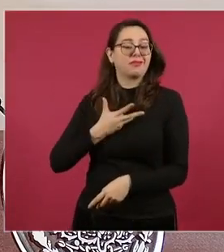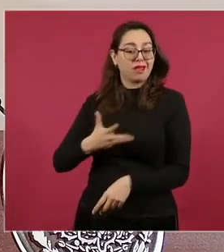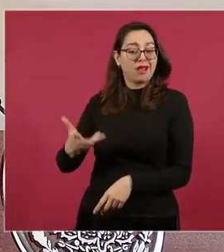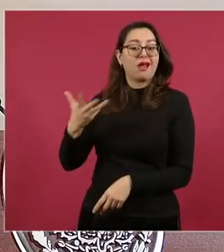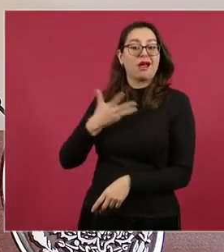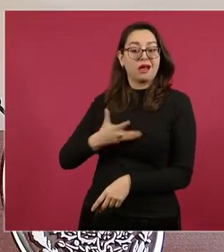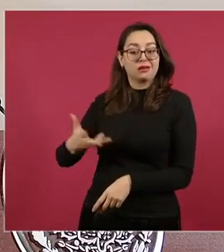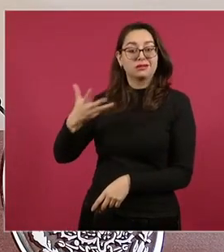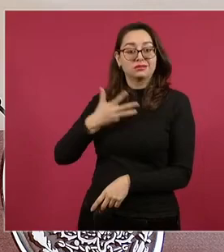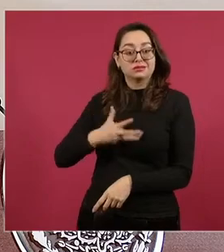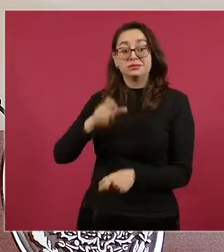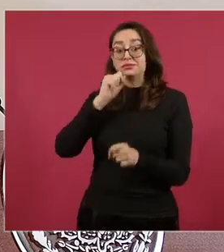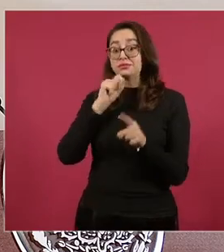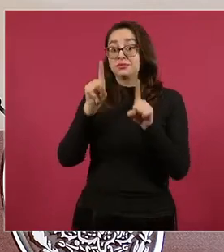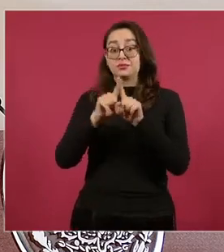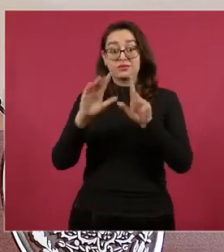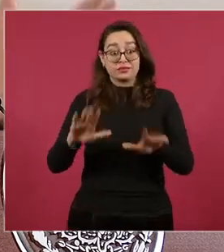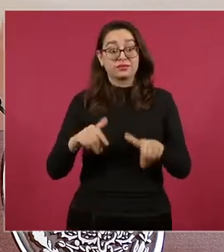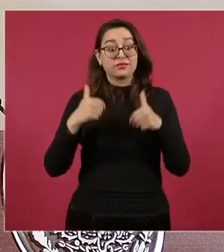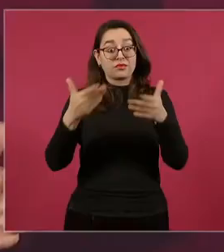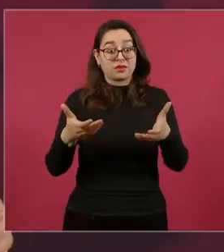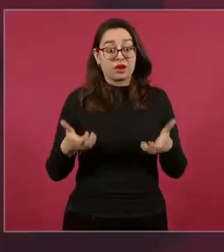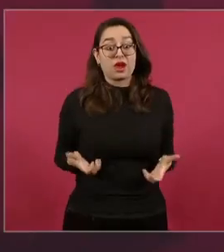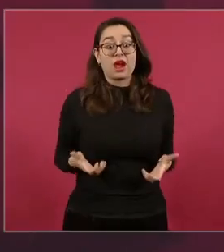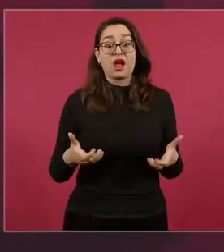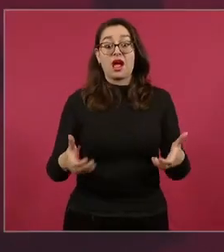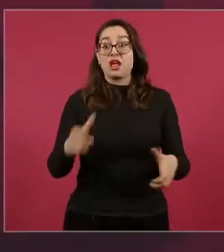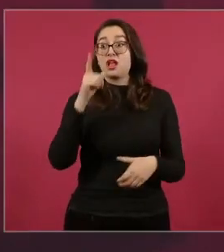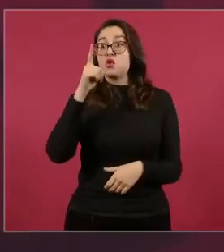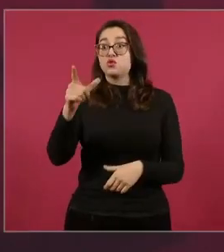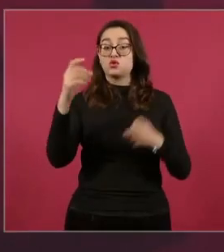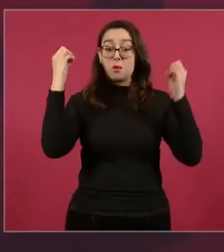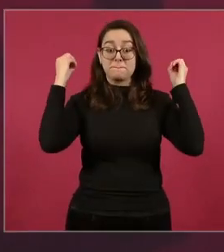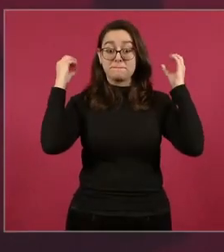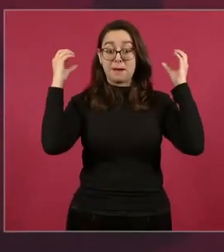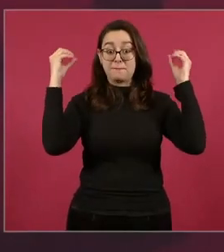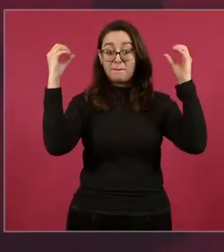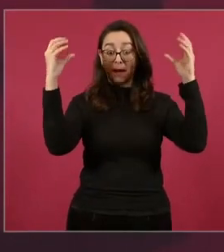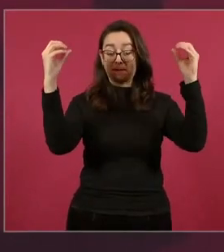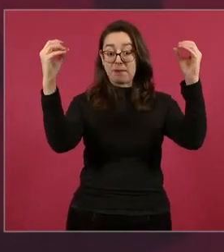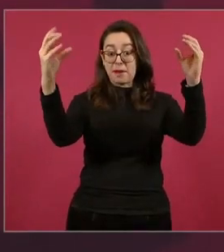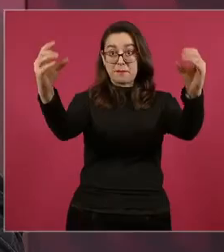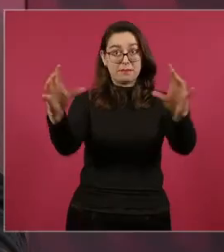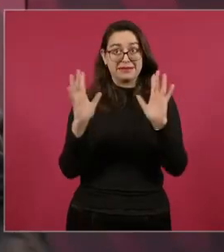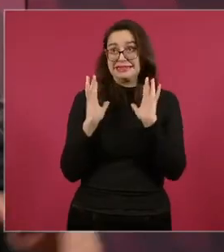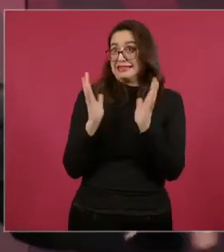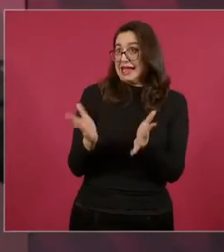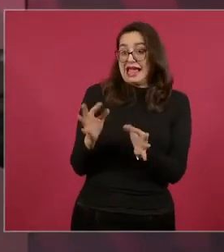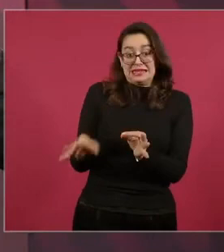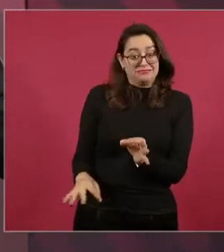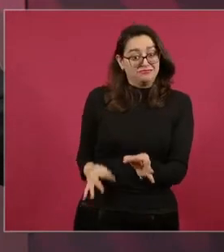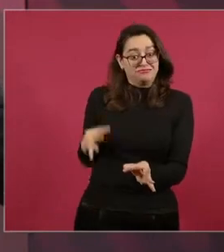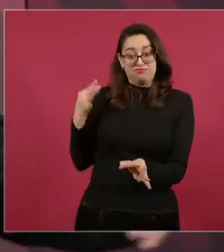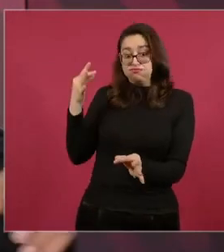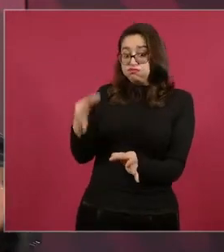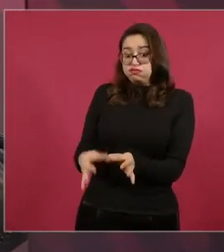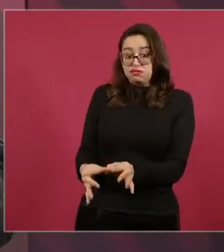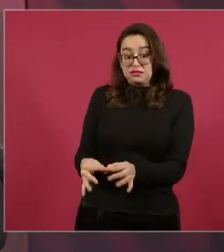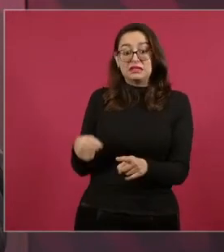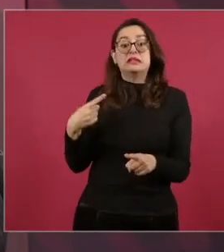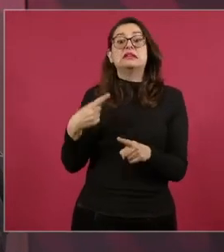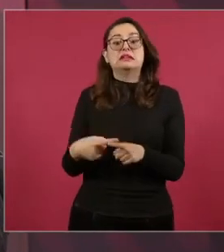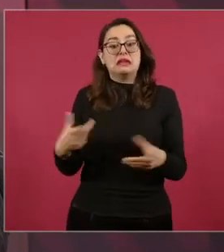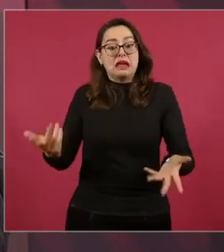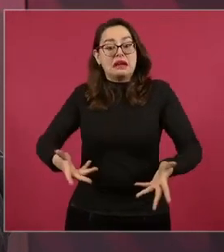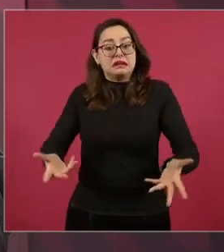el alumbrado público nuevo de Acapulco, y todo hecho por los